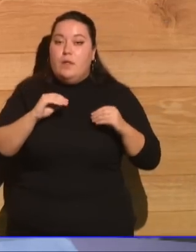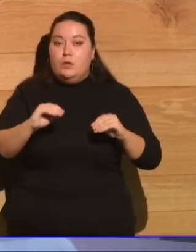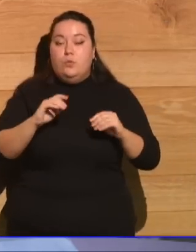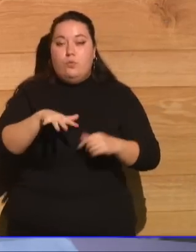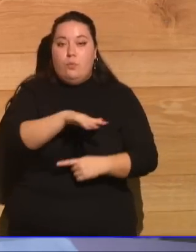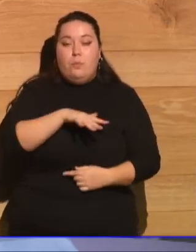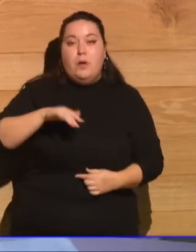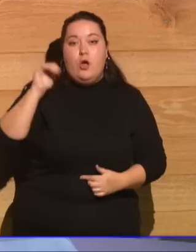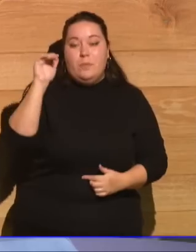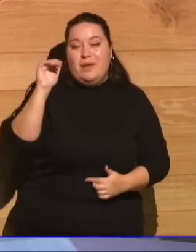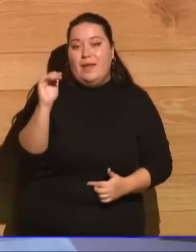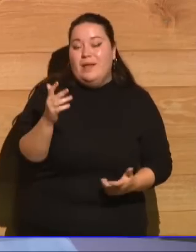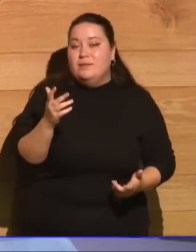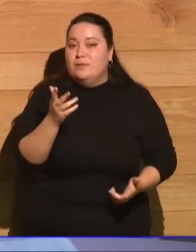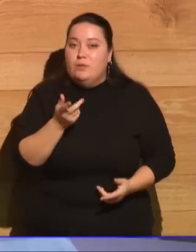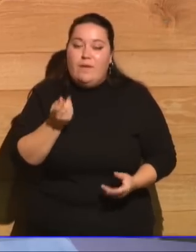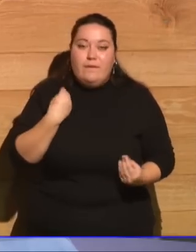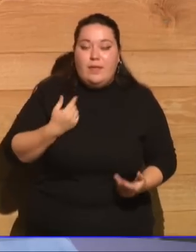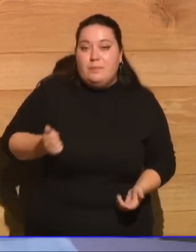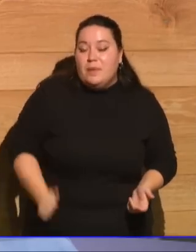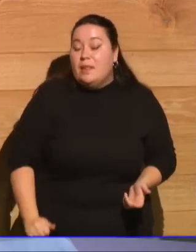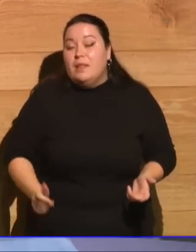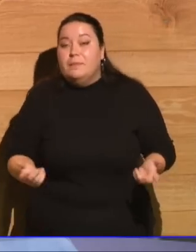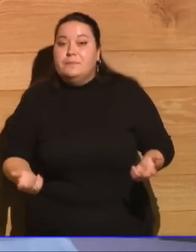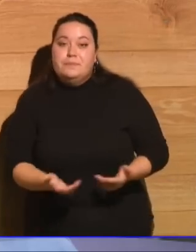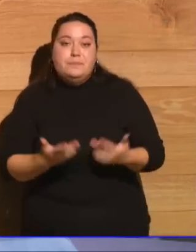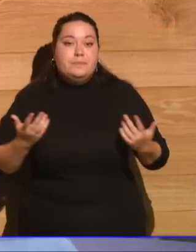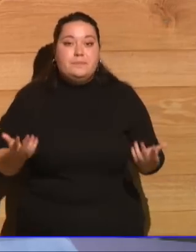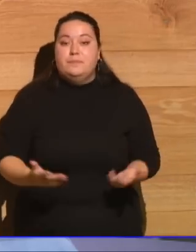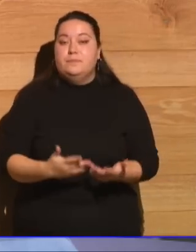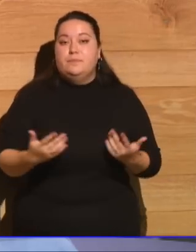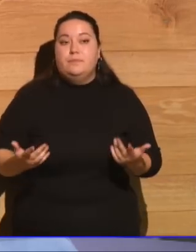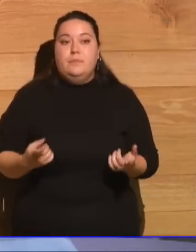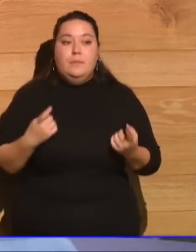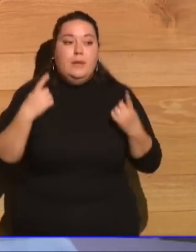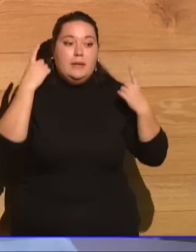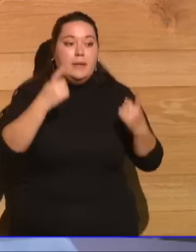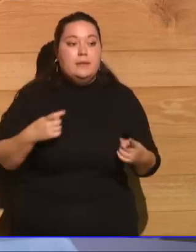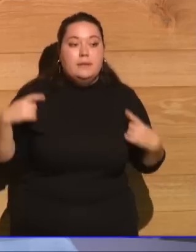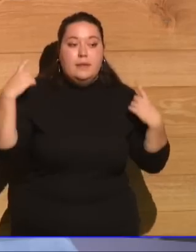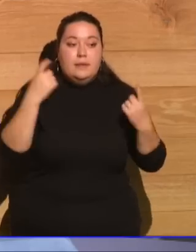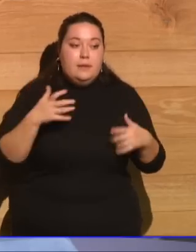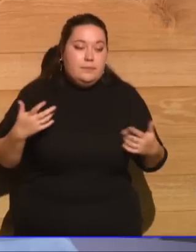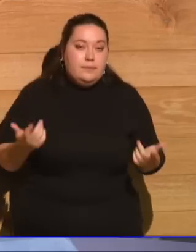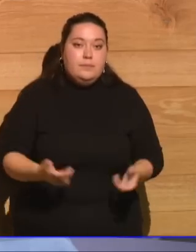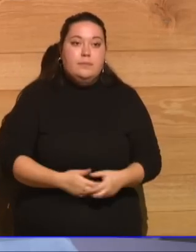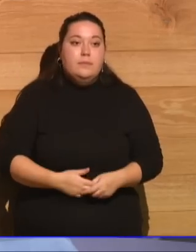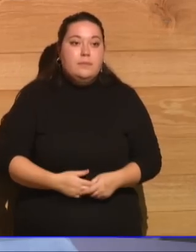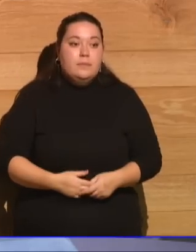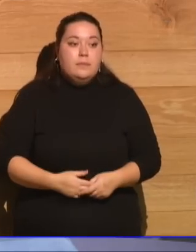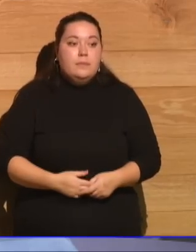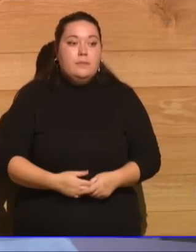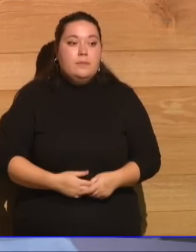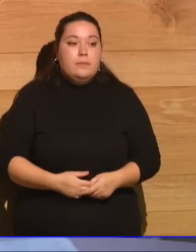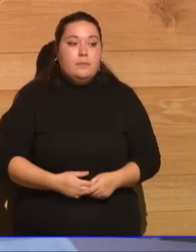barrio inmigrante y que transmuta o que convierte o que quinta esencia o que destila o en fin lo que